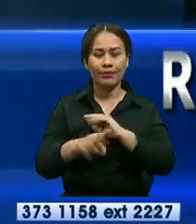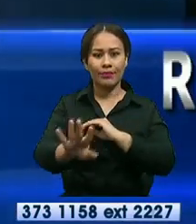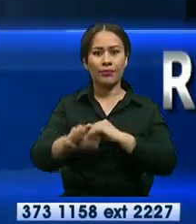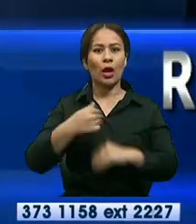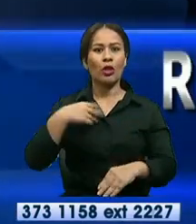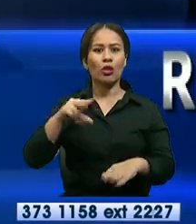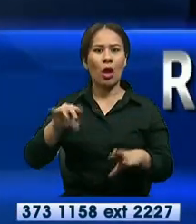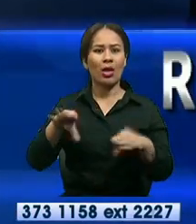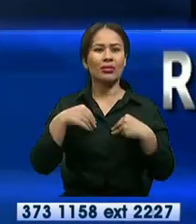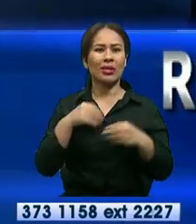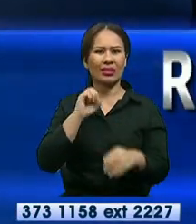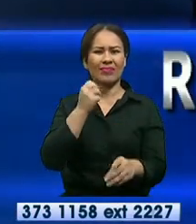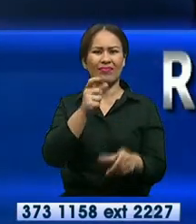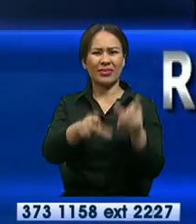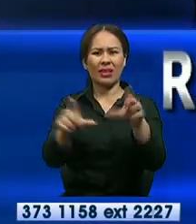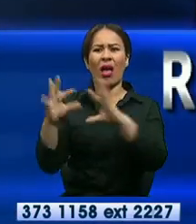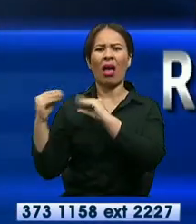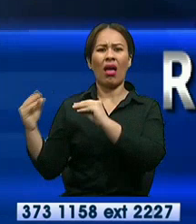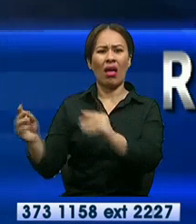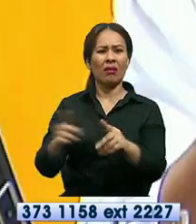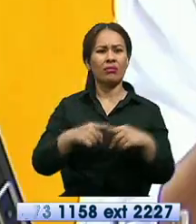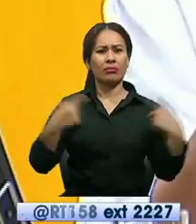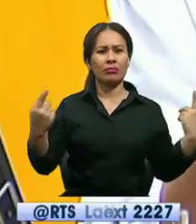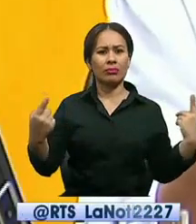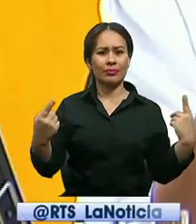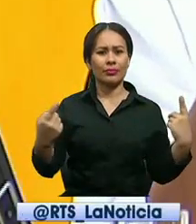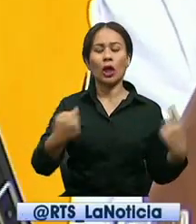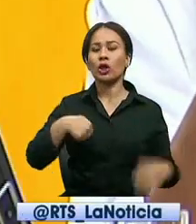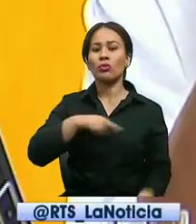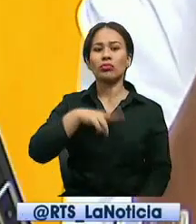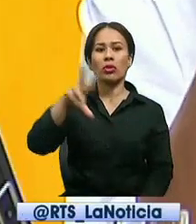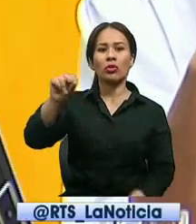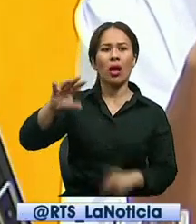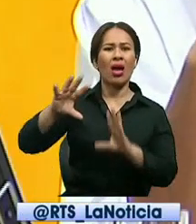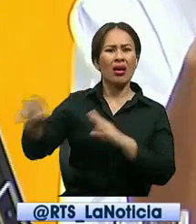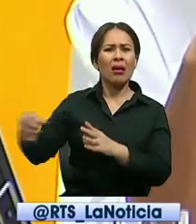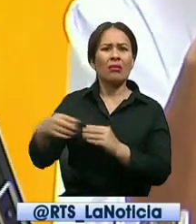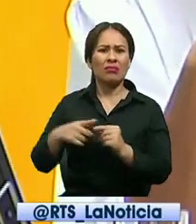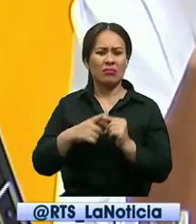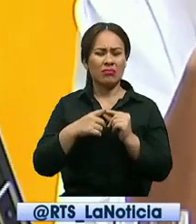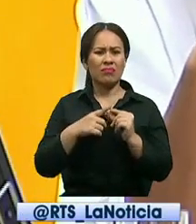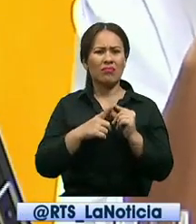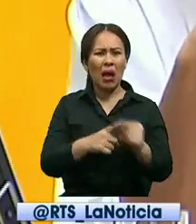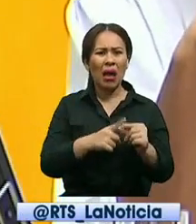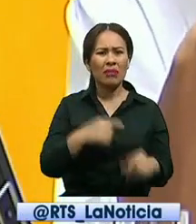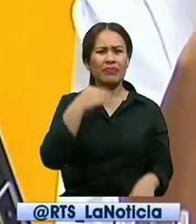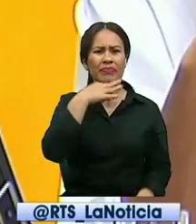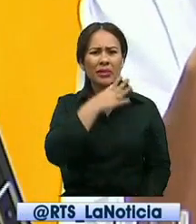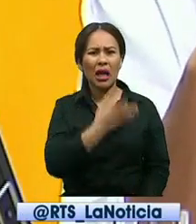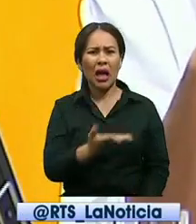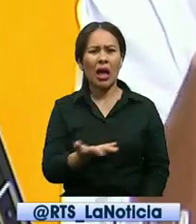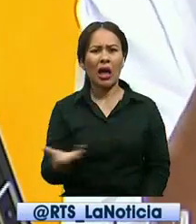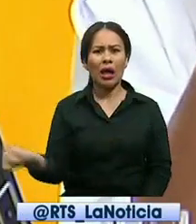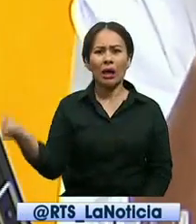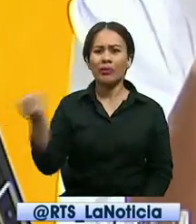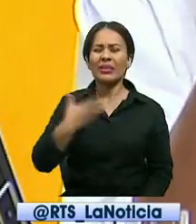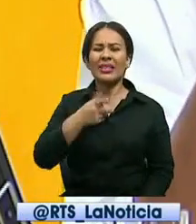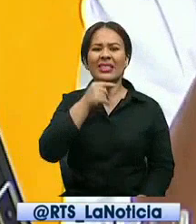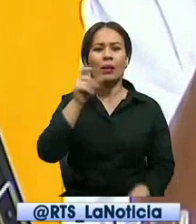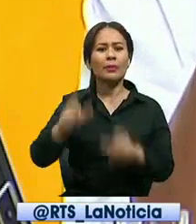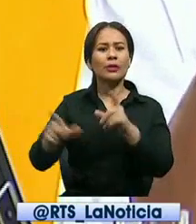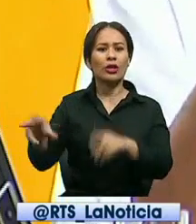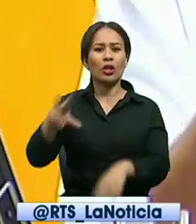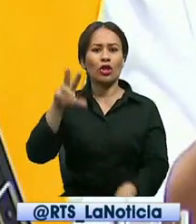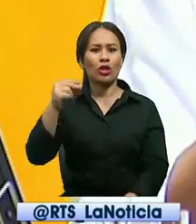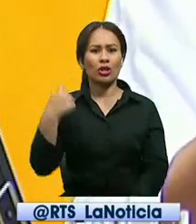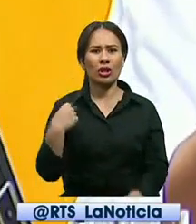Rechazo a críticas de oposición. Vamos a rechazar todos estos insultos e insinuaciones de una oposición mediocre que no tiene calidad